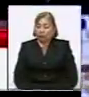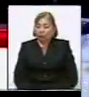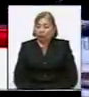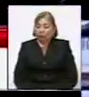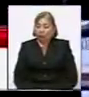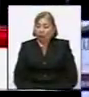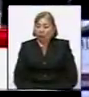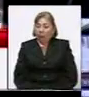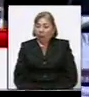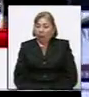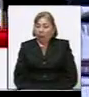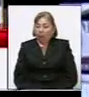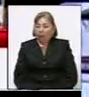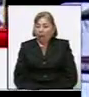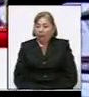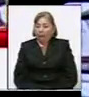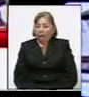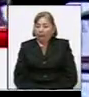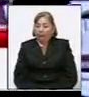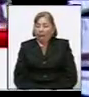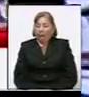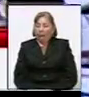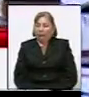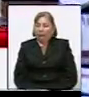a ver un momento